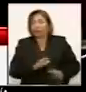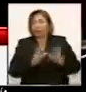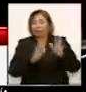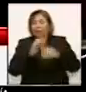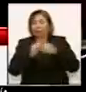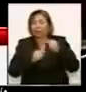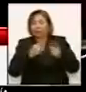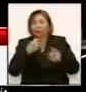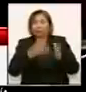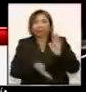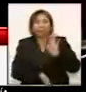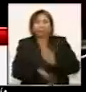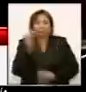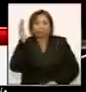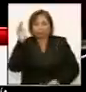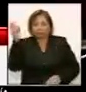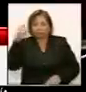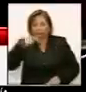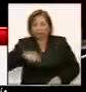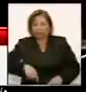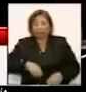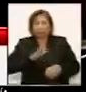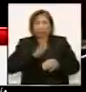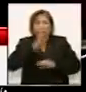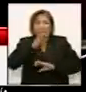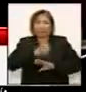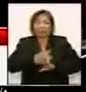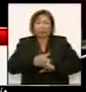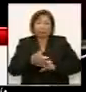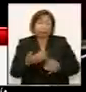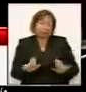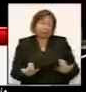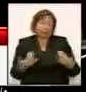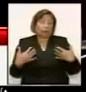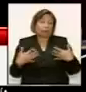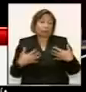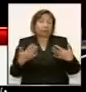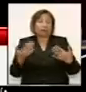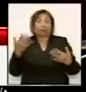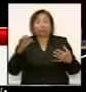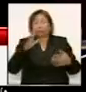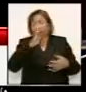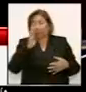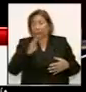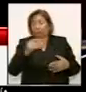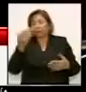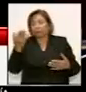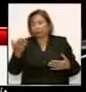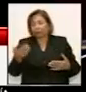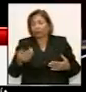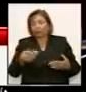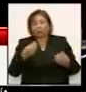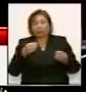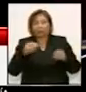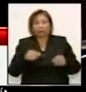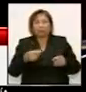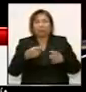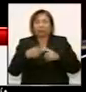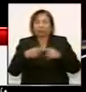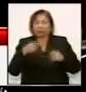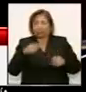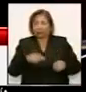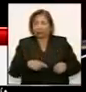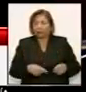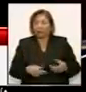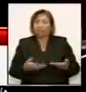todas, y se mandan a mover este país y no pisan la frontera nunca más. Hoy el señor Temer de Brasil está preso también, porque esta corrupción viene de